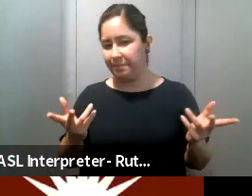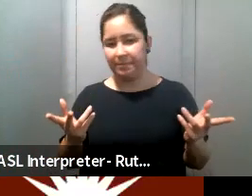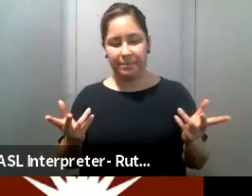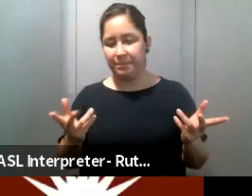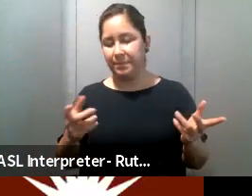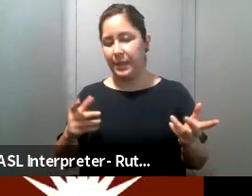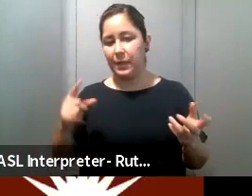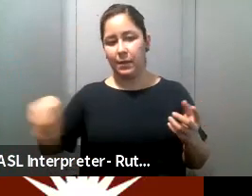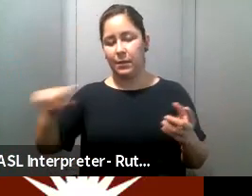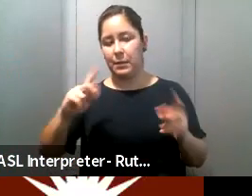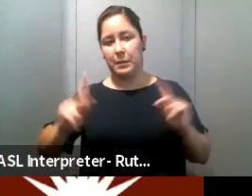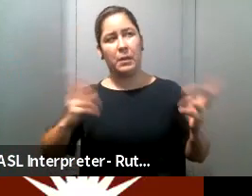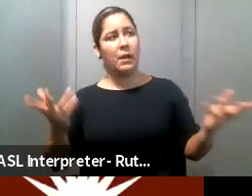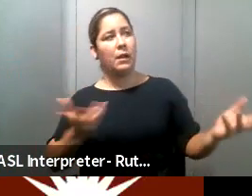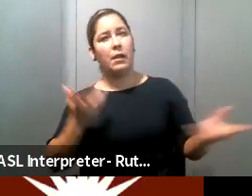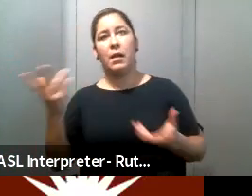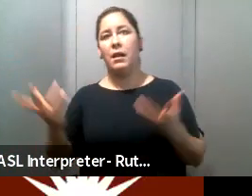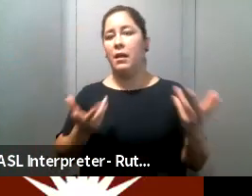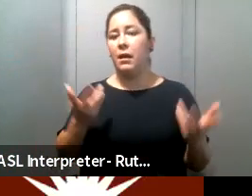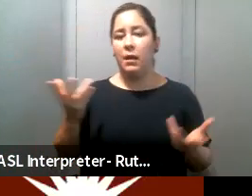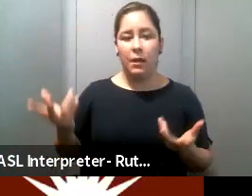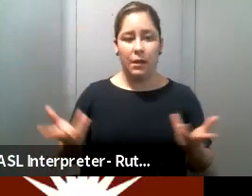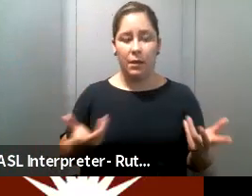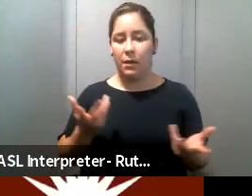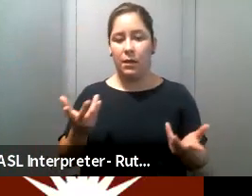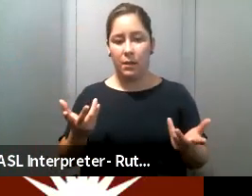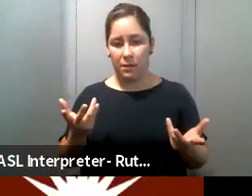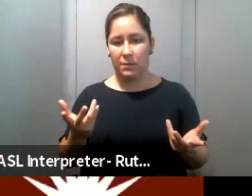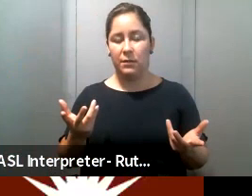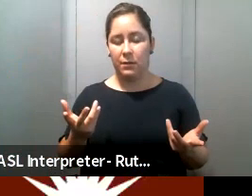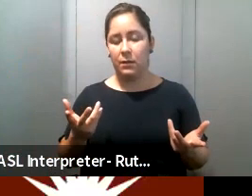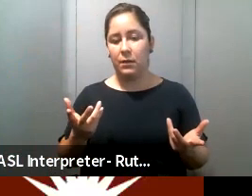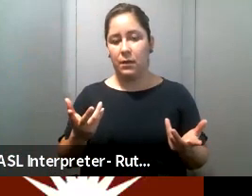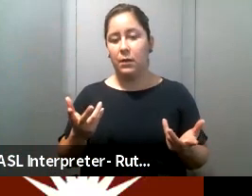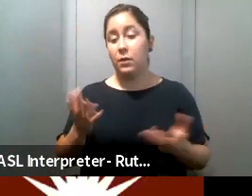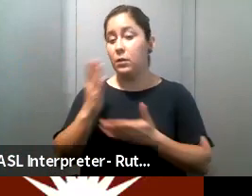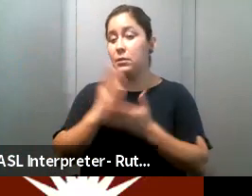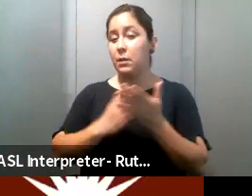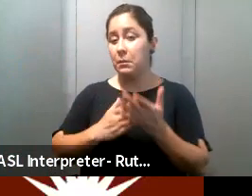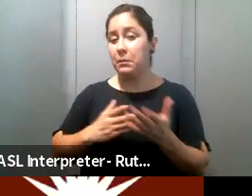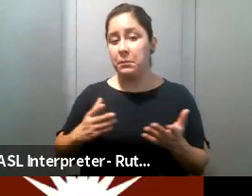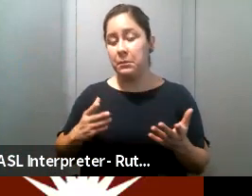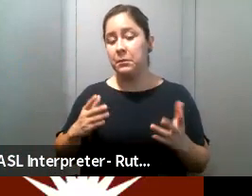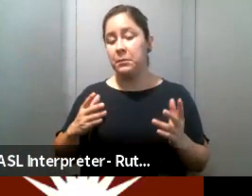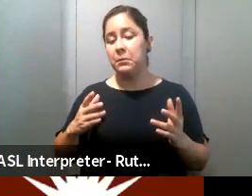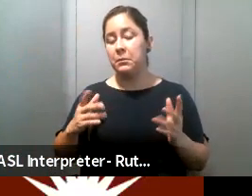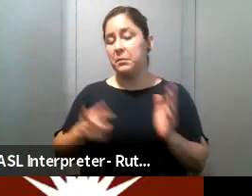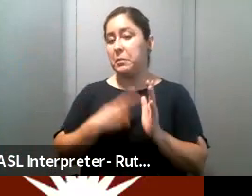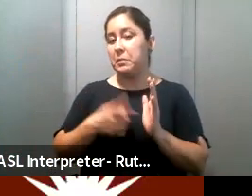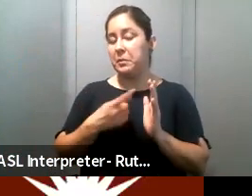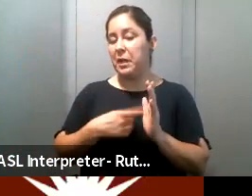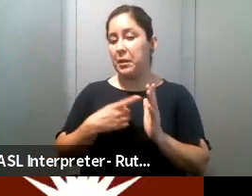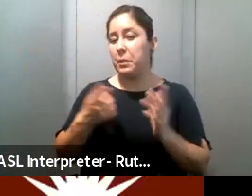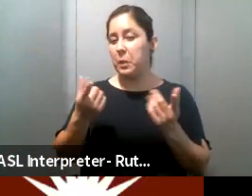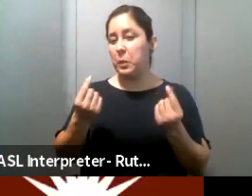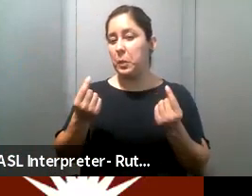estas personas, entonces muchas veces toman este tipo de estrategia para poder tener otro resultado. Y